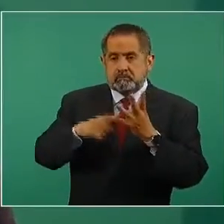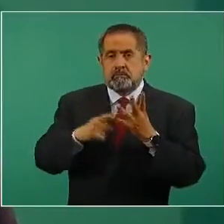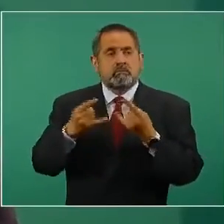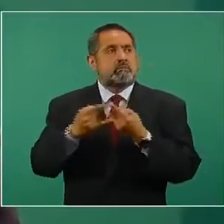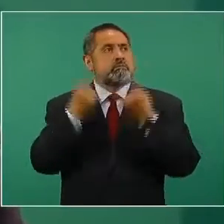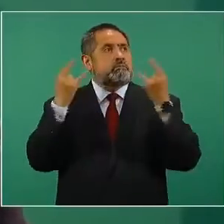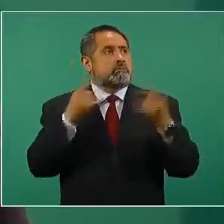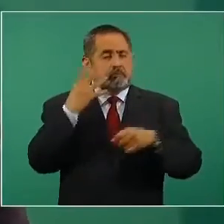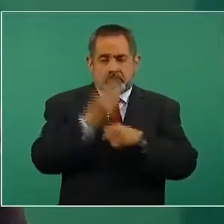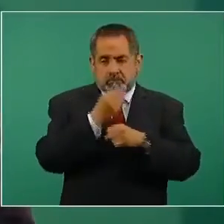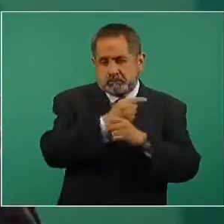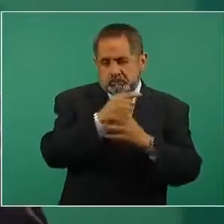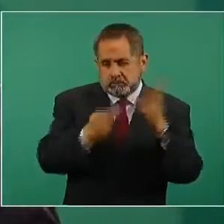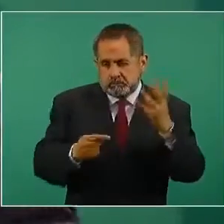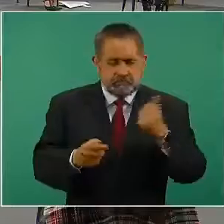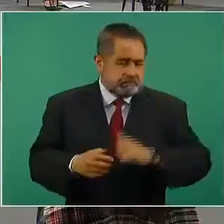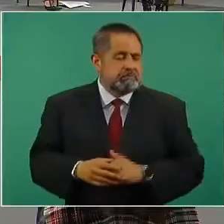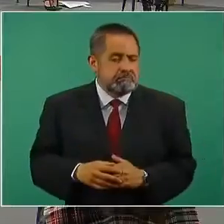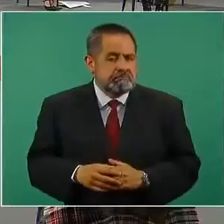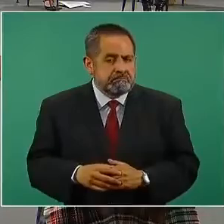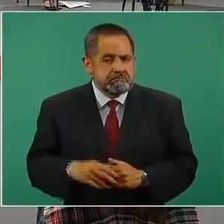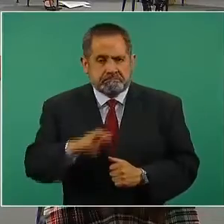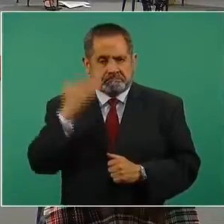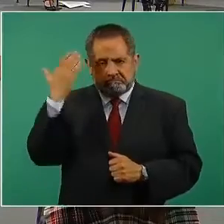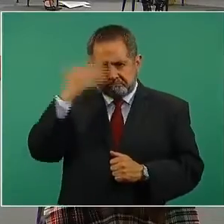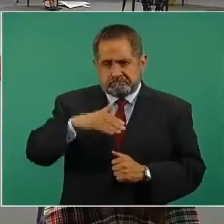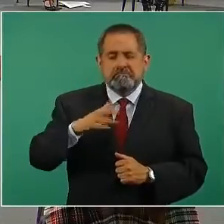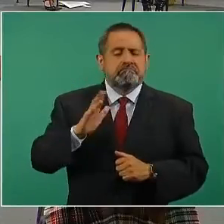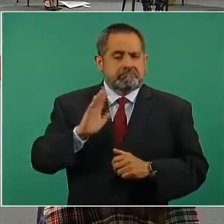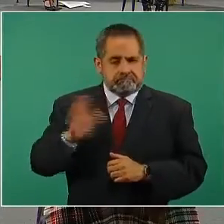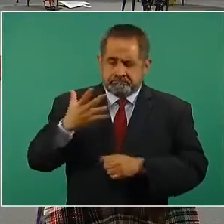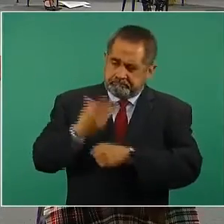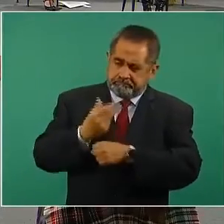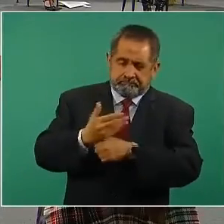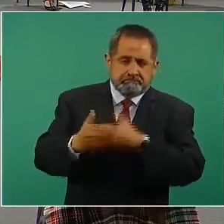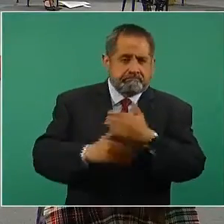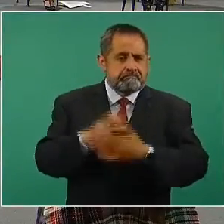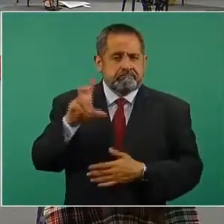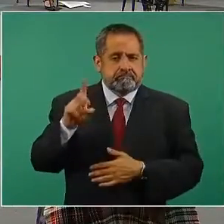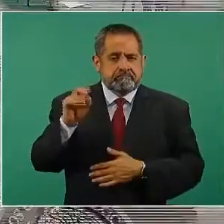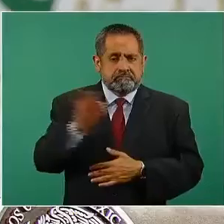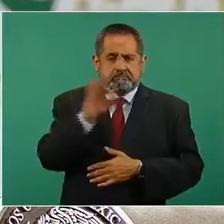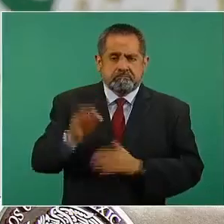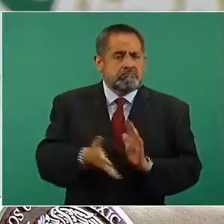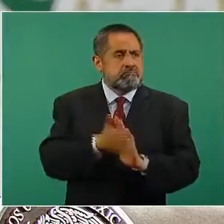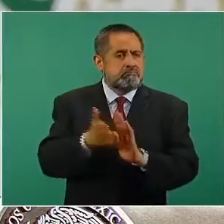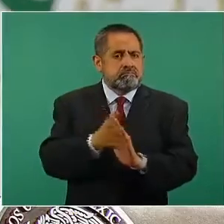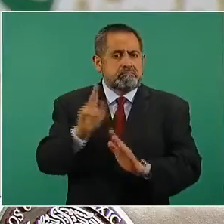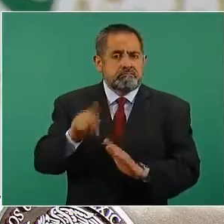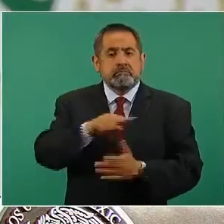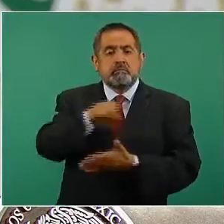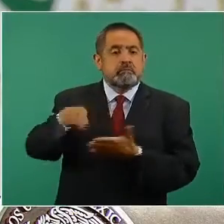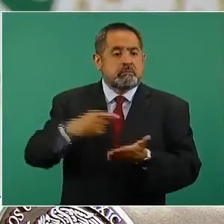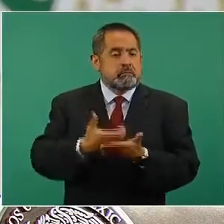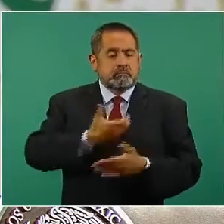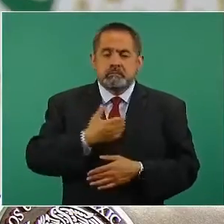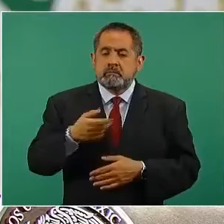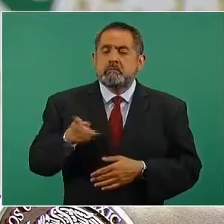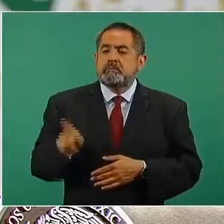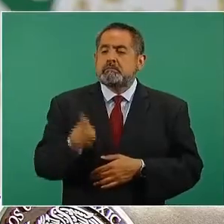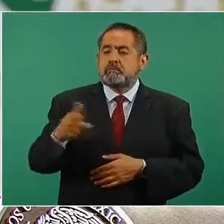monumentos históricos. Reconocemos también que ya está en proceso la reconstrucción al 30% del Palacio Municipal de